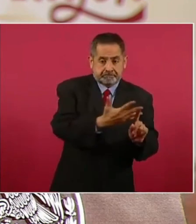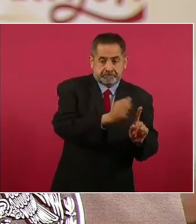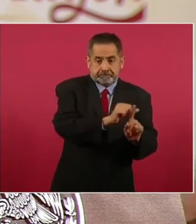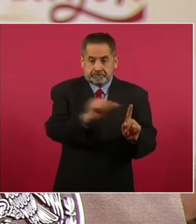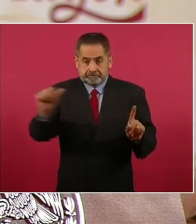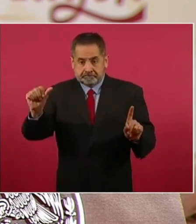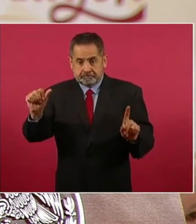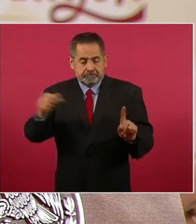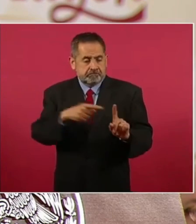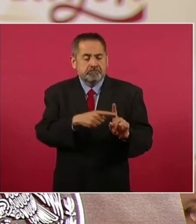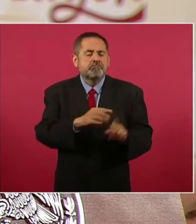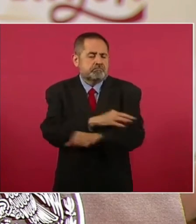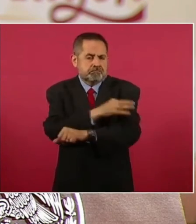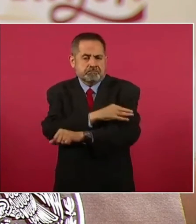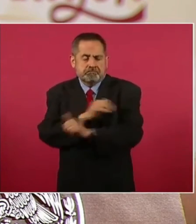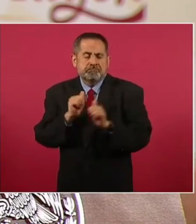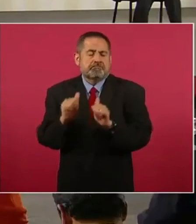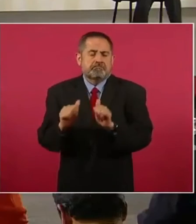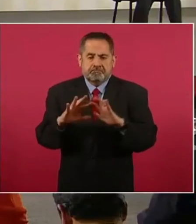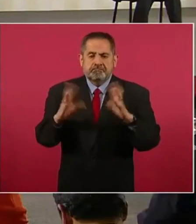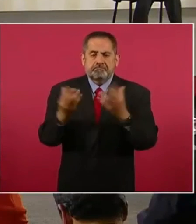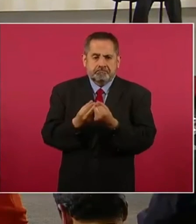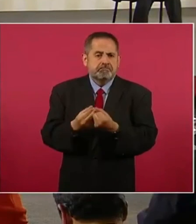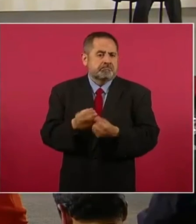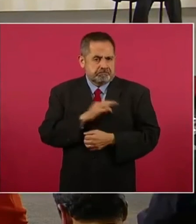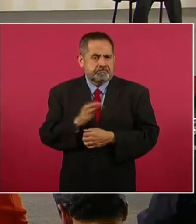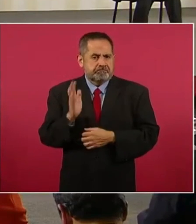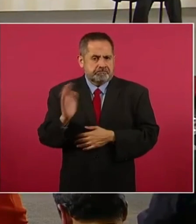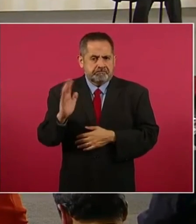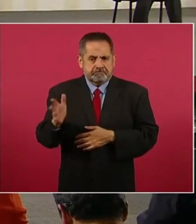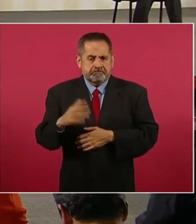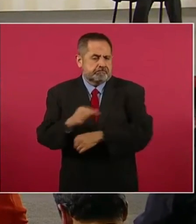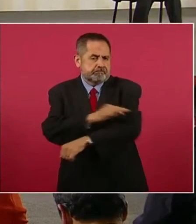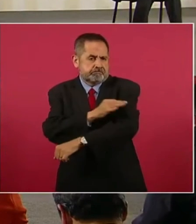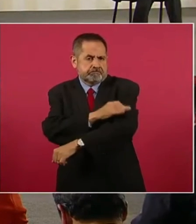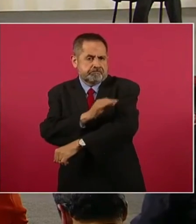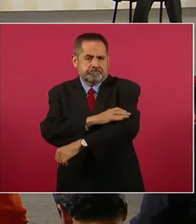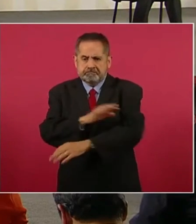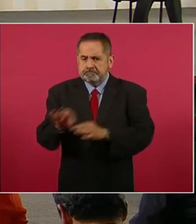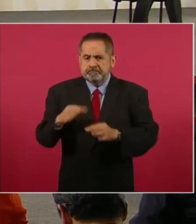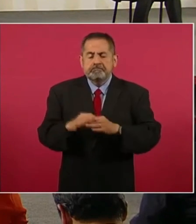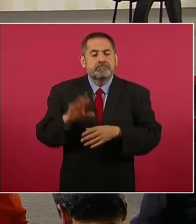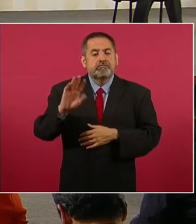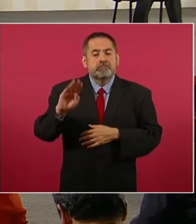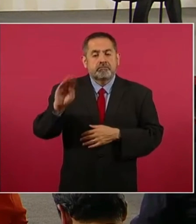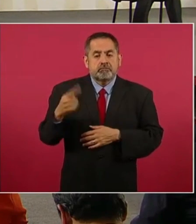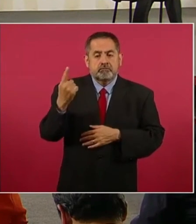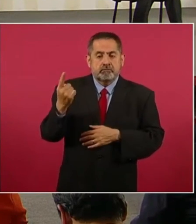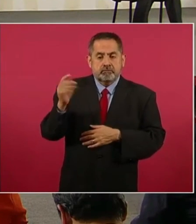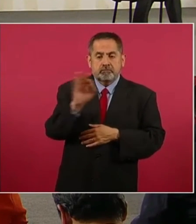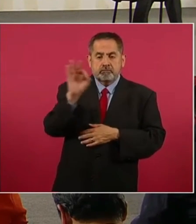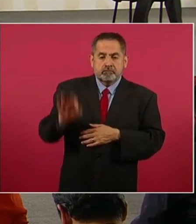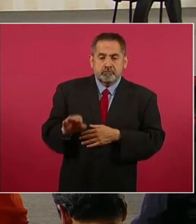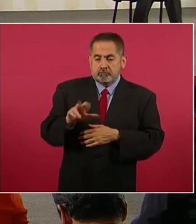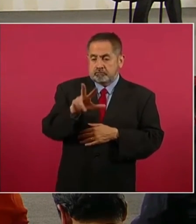han vacunado, es el conjunto de la población elegible para ser vacunada en México en este momento. 91% de las personas